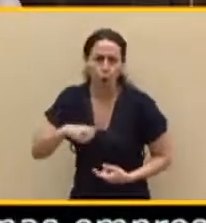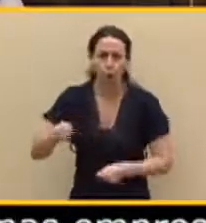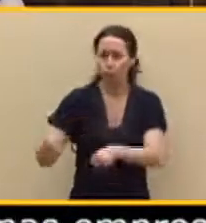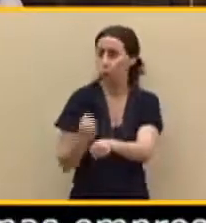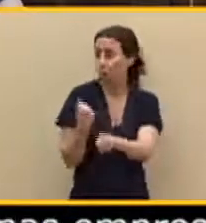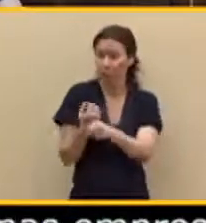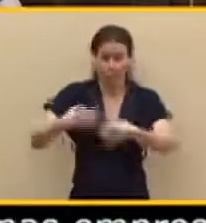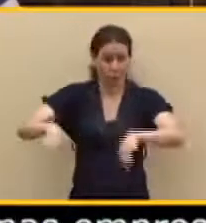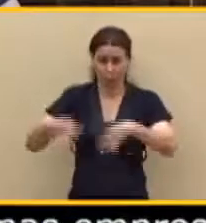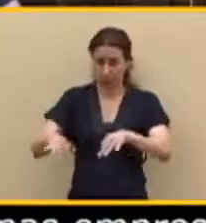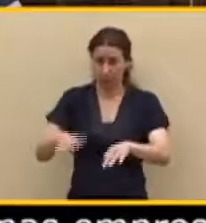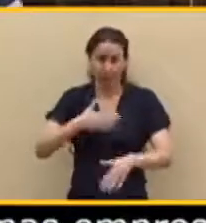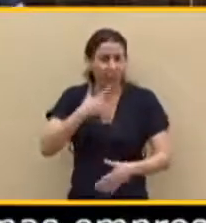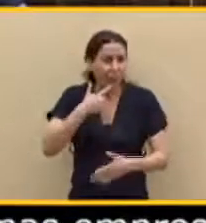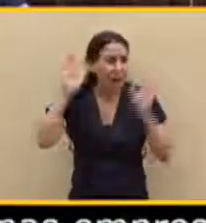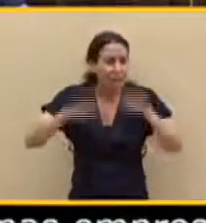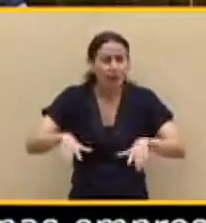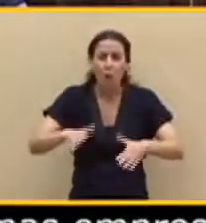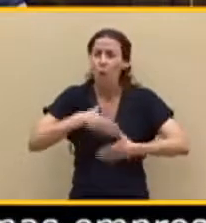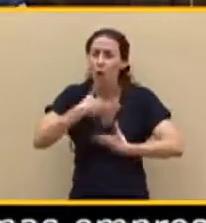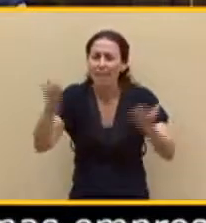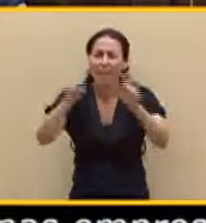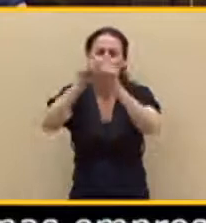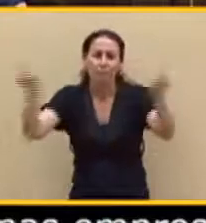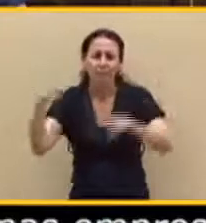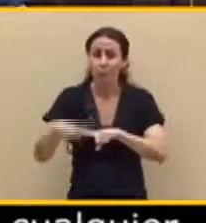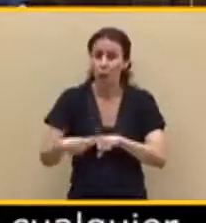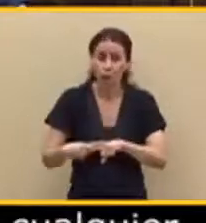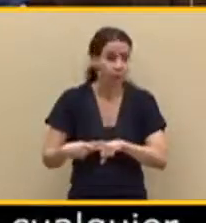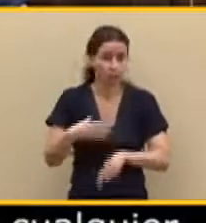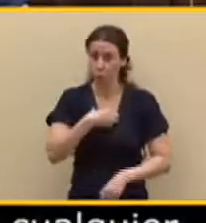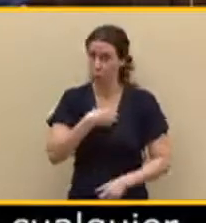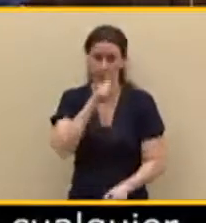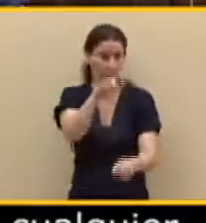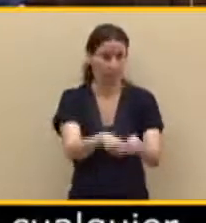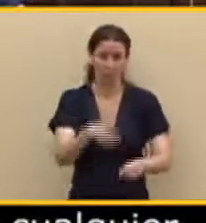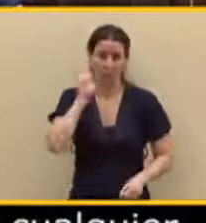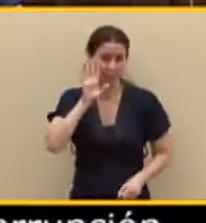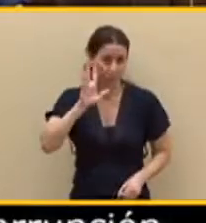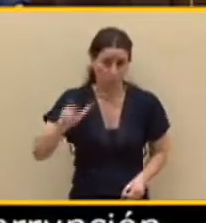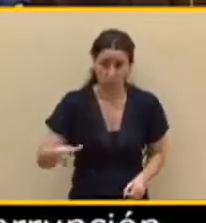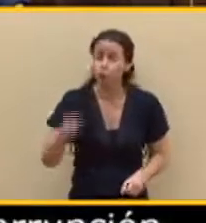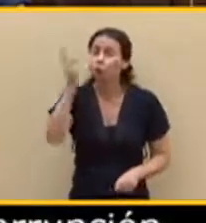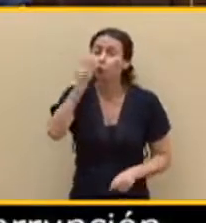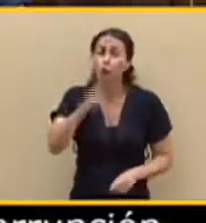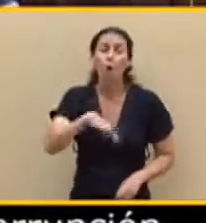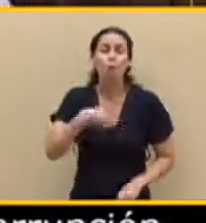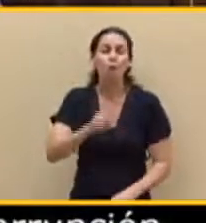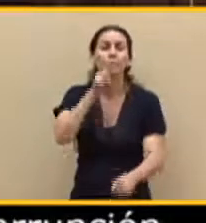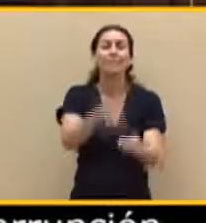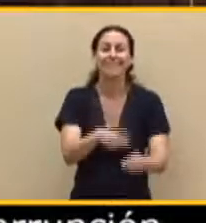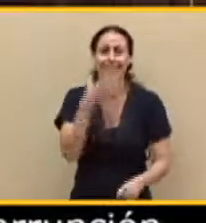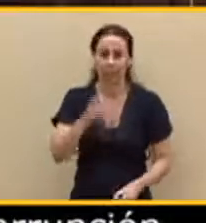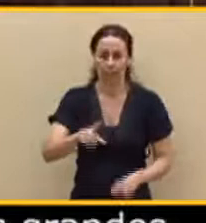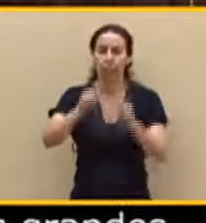cualquier empresa, no cualquier trabajador puede participar de la corrupción, señorías, solamente pueden participar los más grandes. Pero es que, en